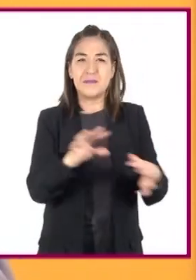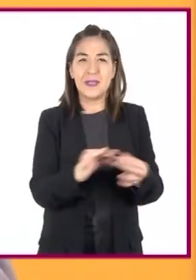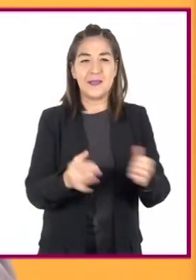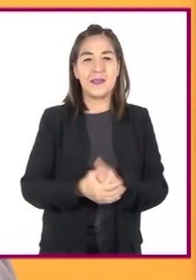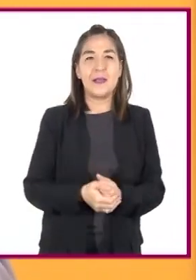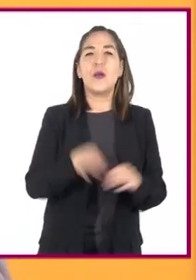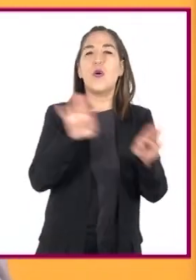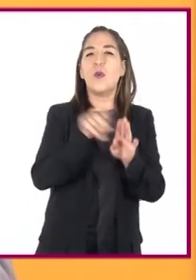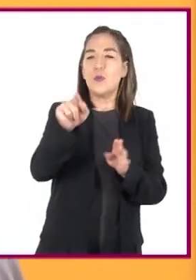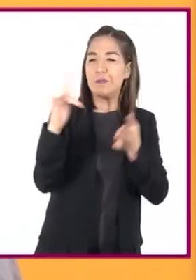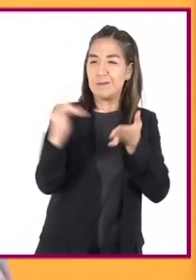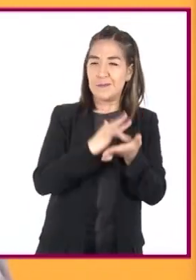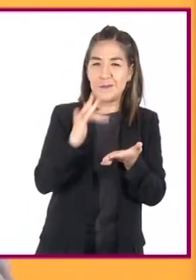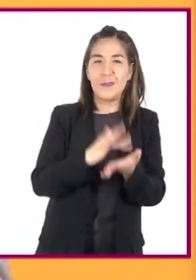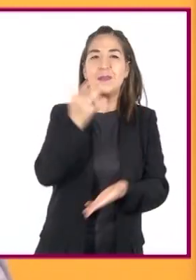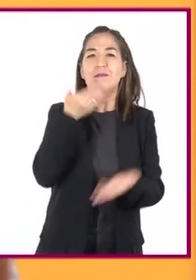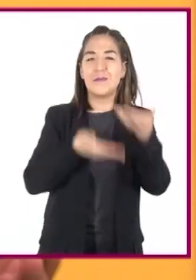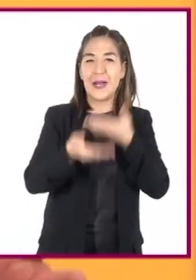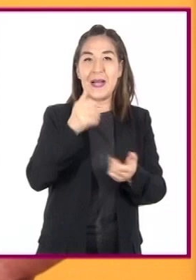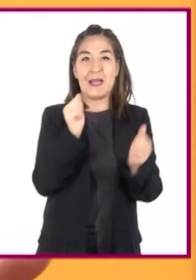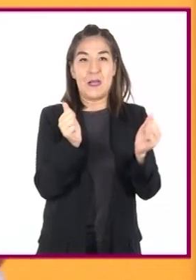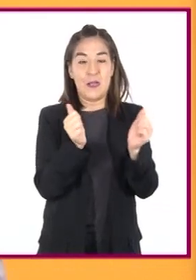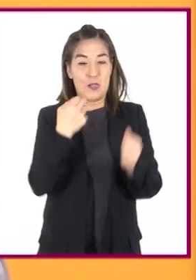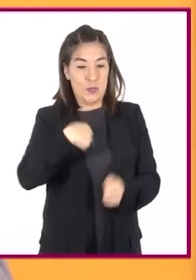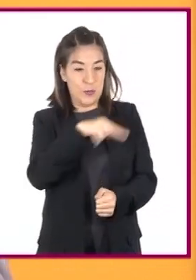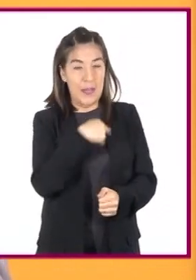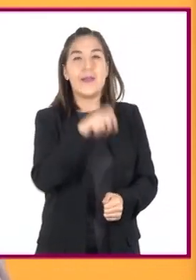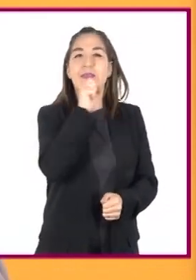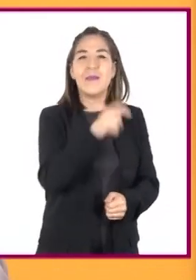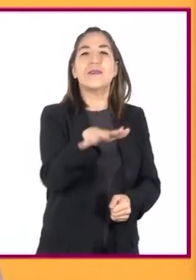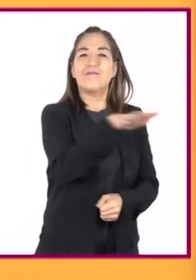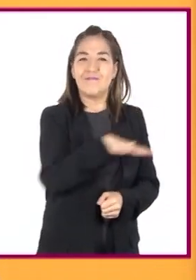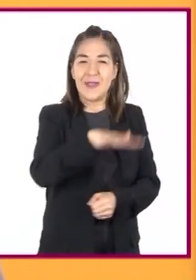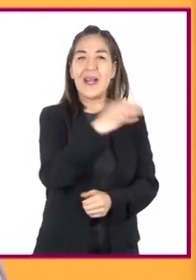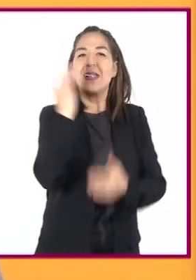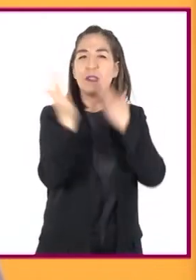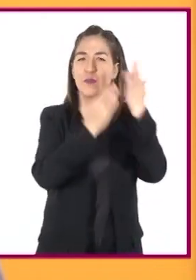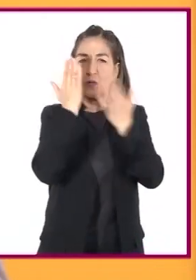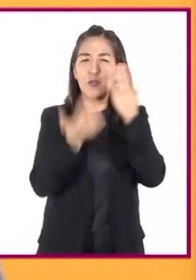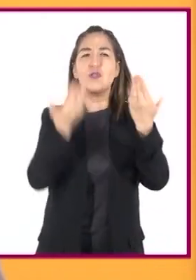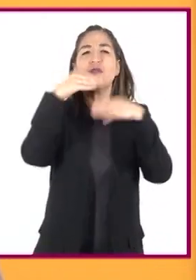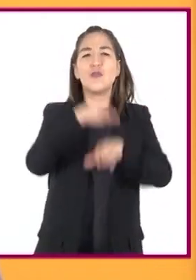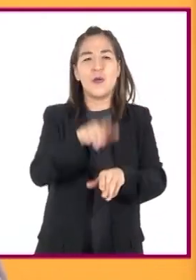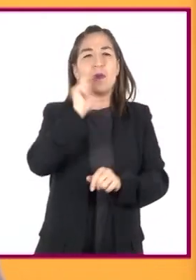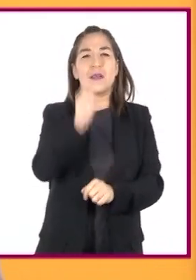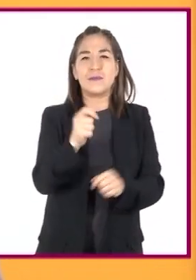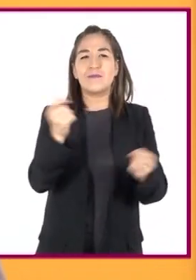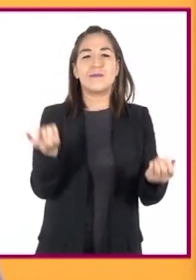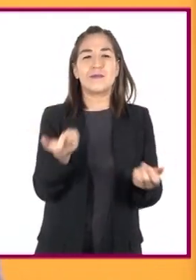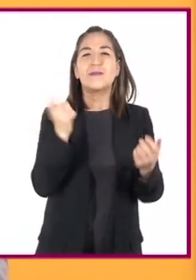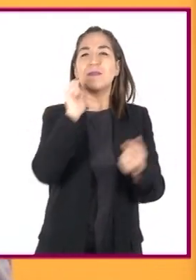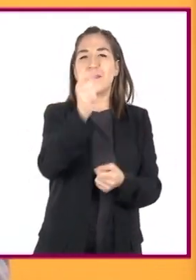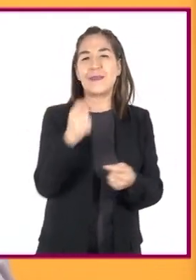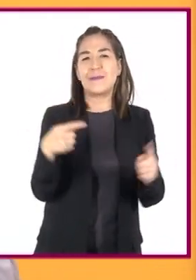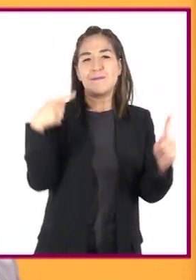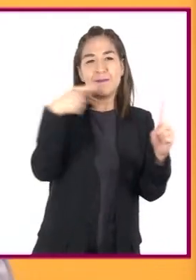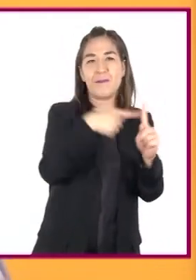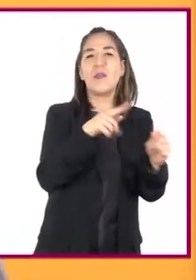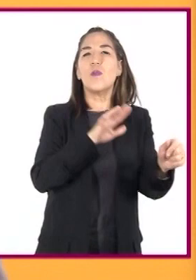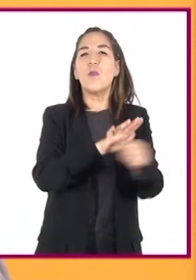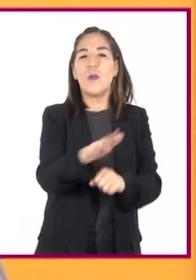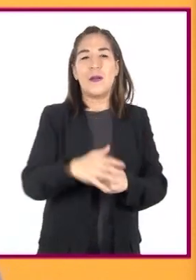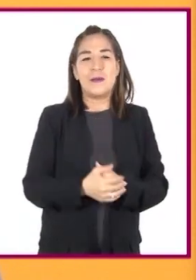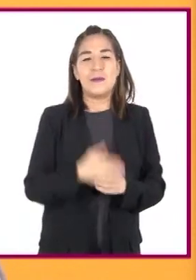apoye compartiéndonos a nosotros y a nuestros estudiantes aspectos asociados con el contenido referente